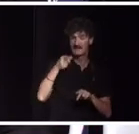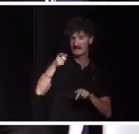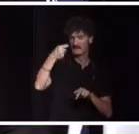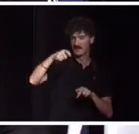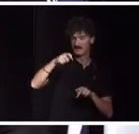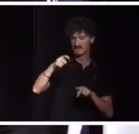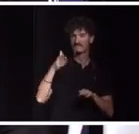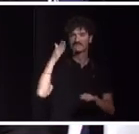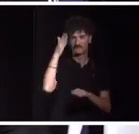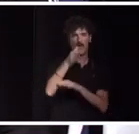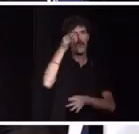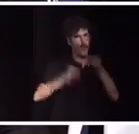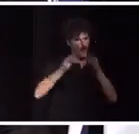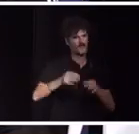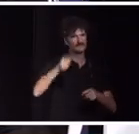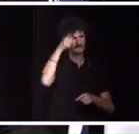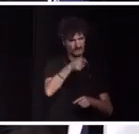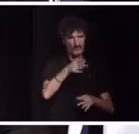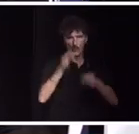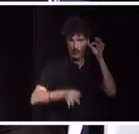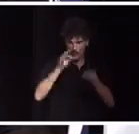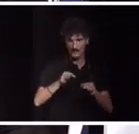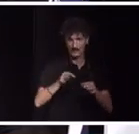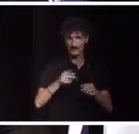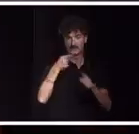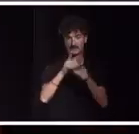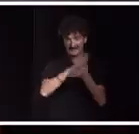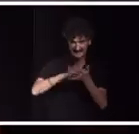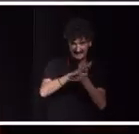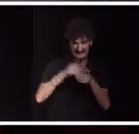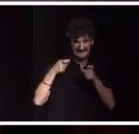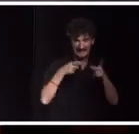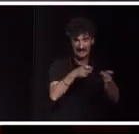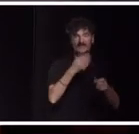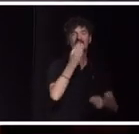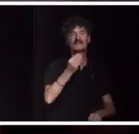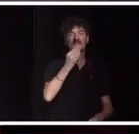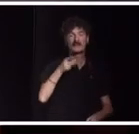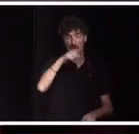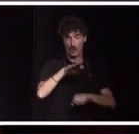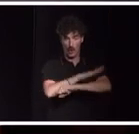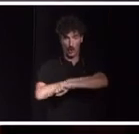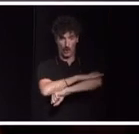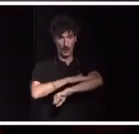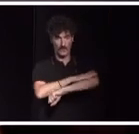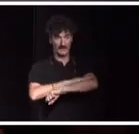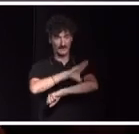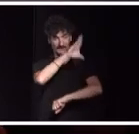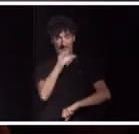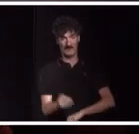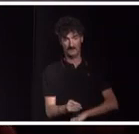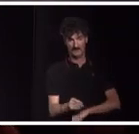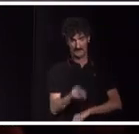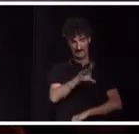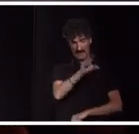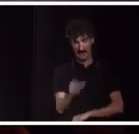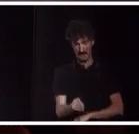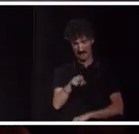que hay que cortar relaciones con el Estado terrorista de Israel, como han hecho los gobiernos dignos de América Latina.